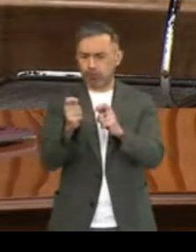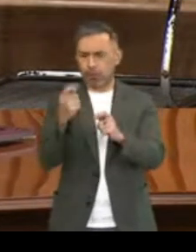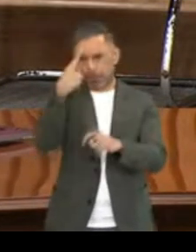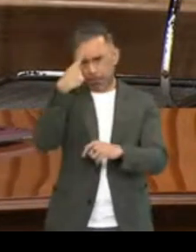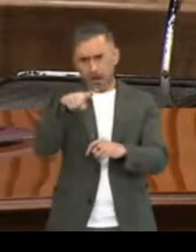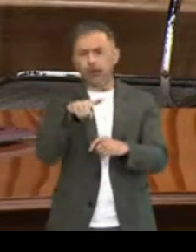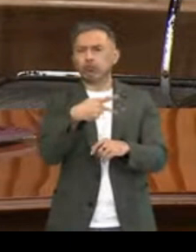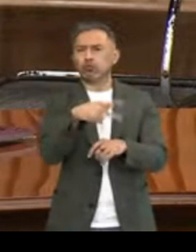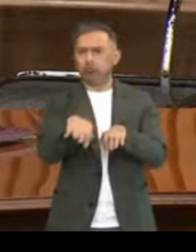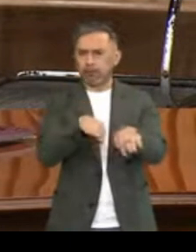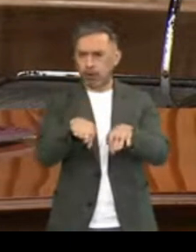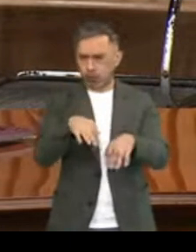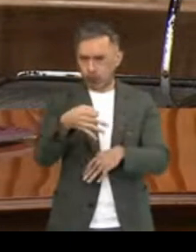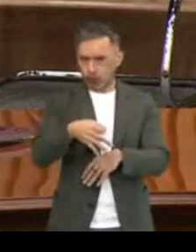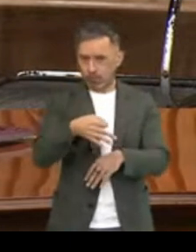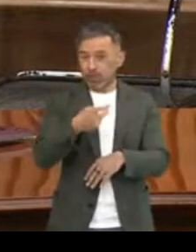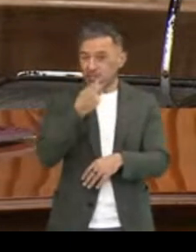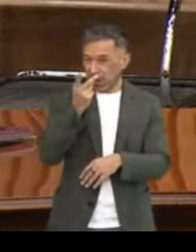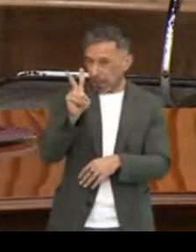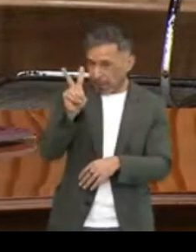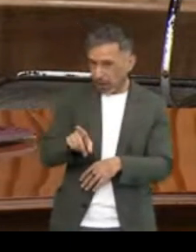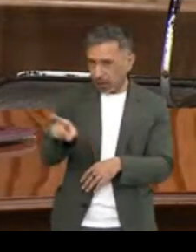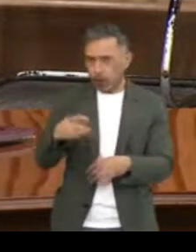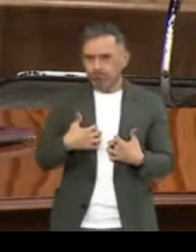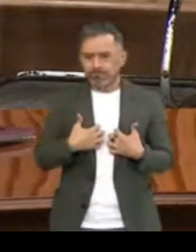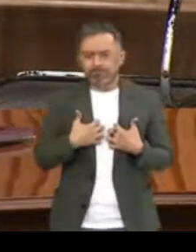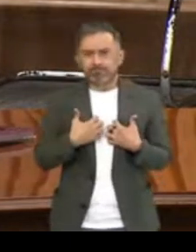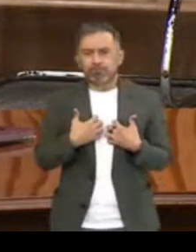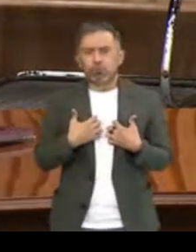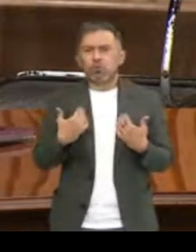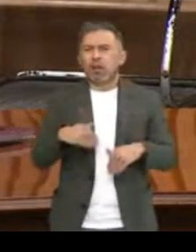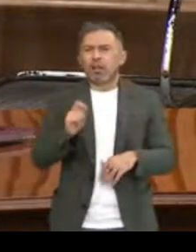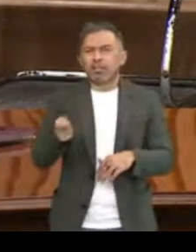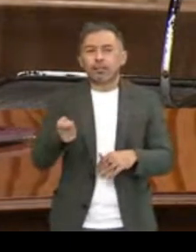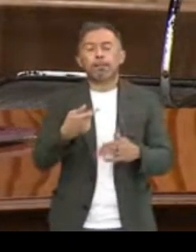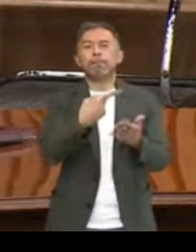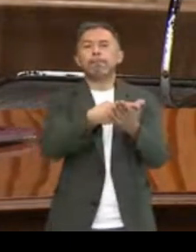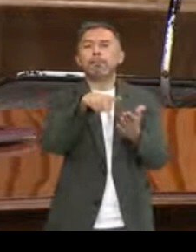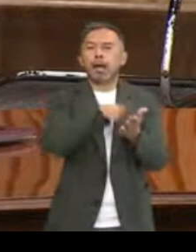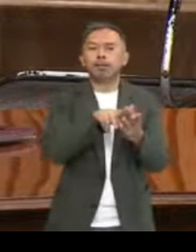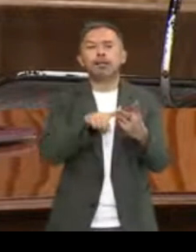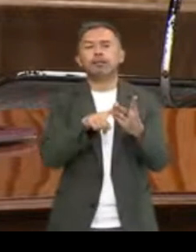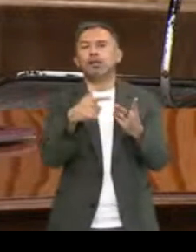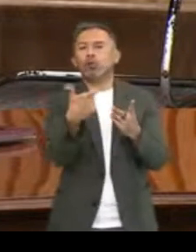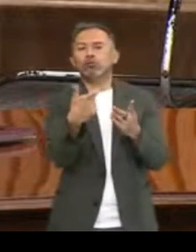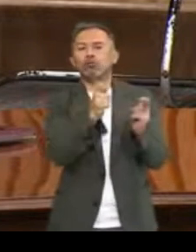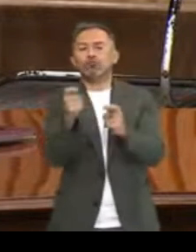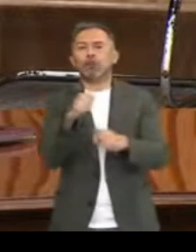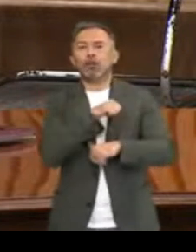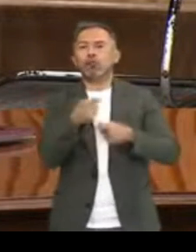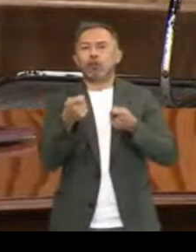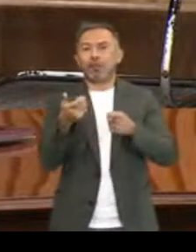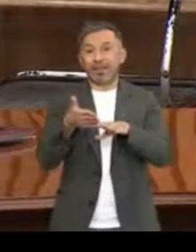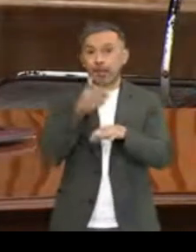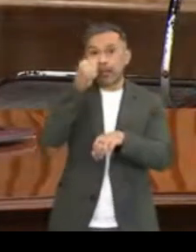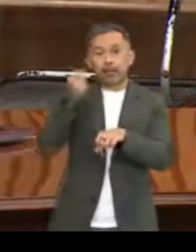de sus funciones. La verdad es que lo que les duele es que se les quita el control administrativo de las plazas, de los recursos. La Secretaría Ejecutiva era